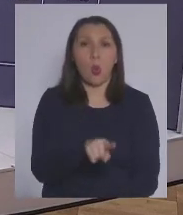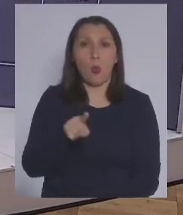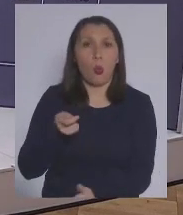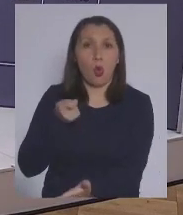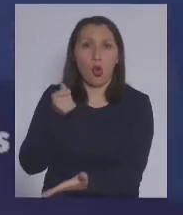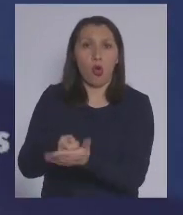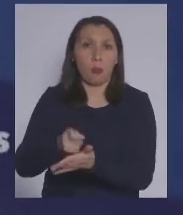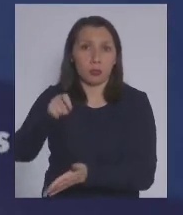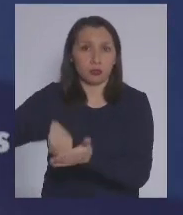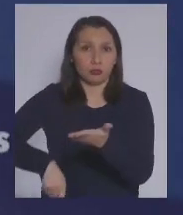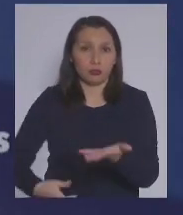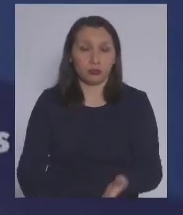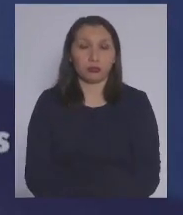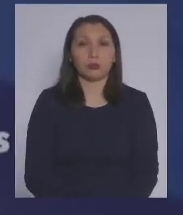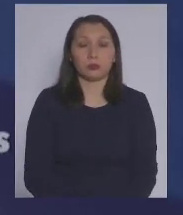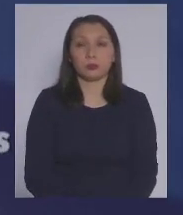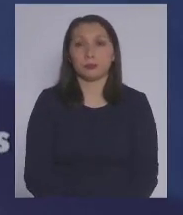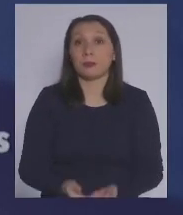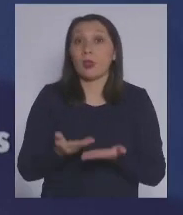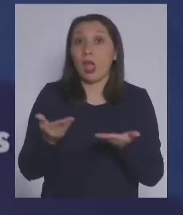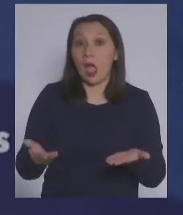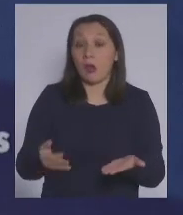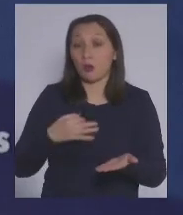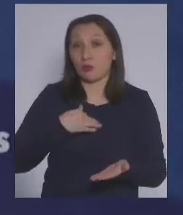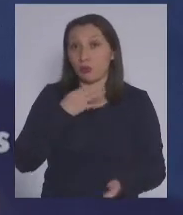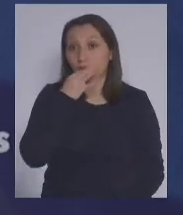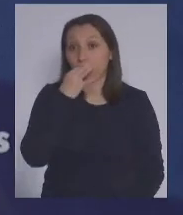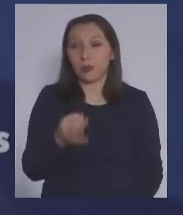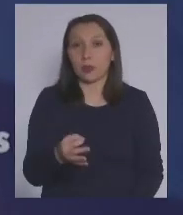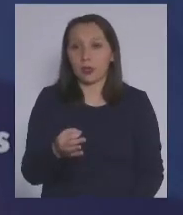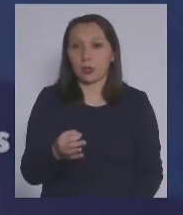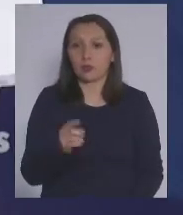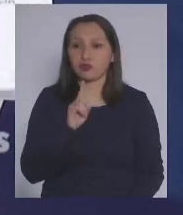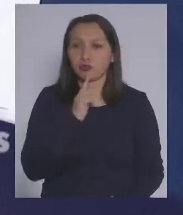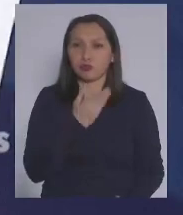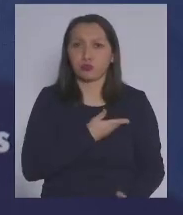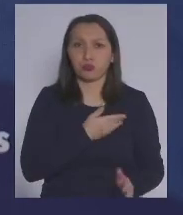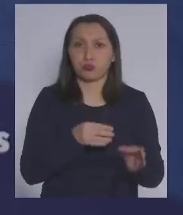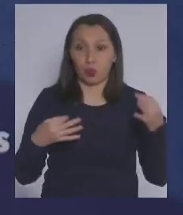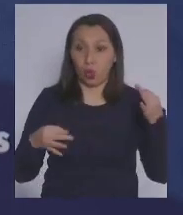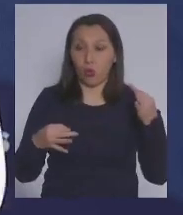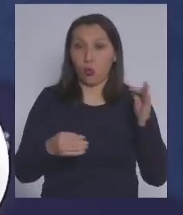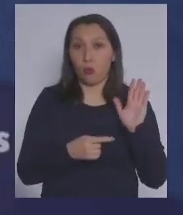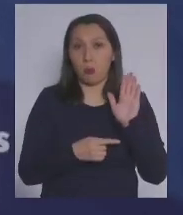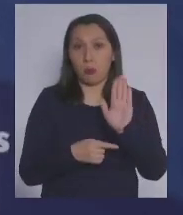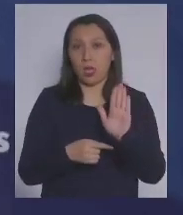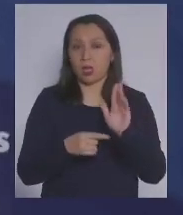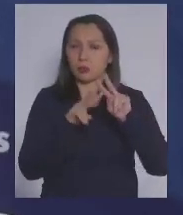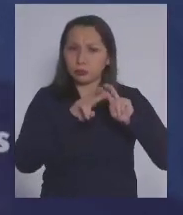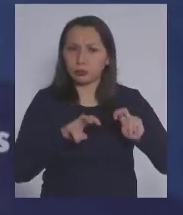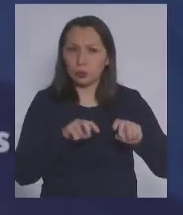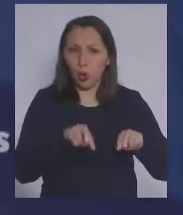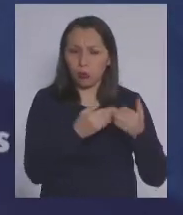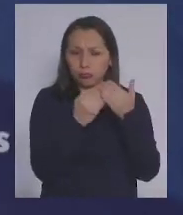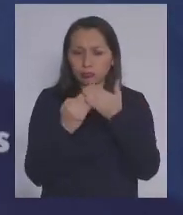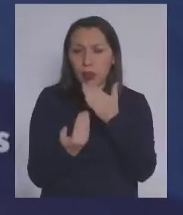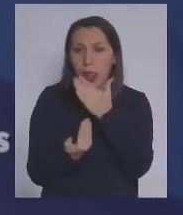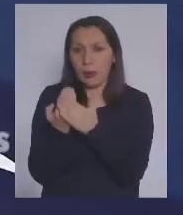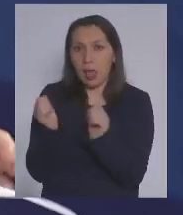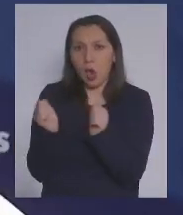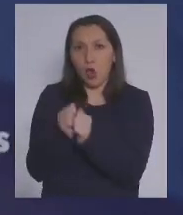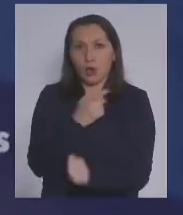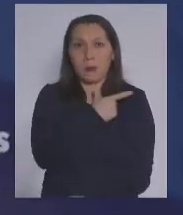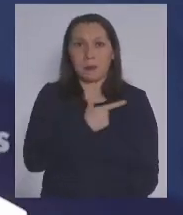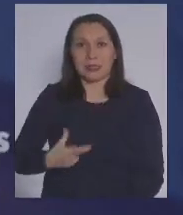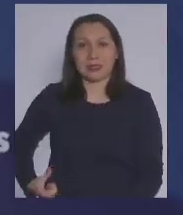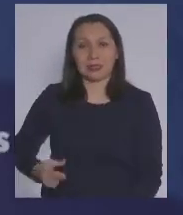de este contrato por el momento como dije y aquí tengo el documento que analizamos un día en la mañana con el presidente